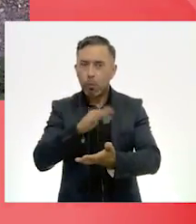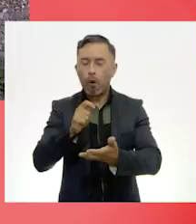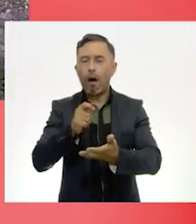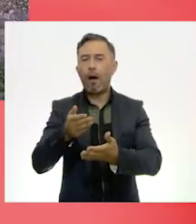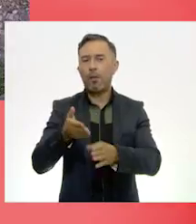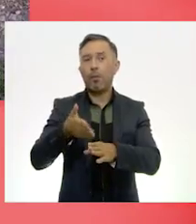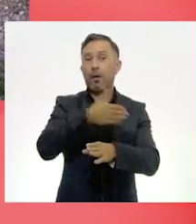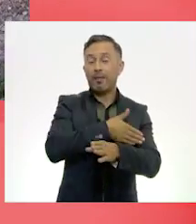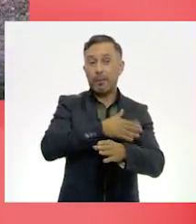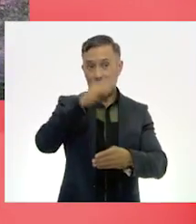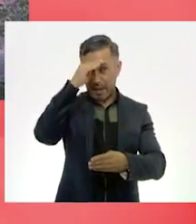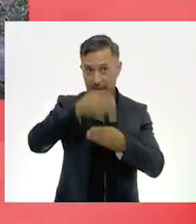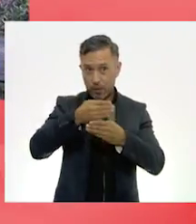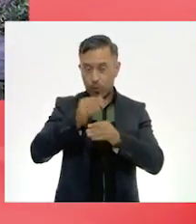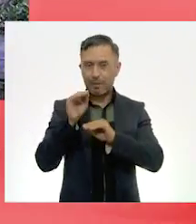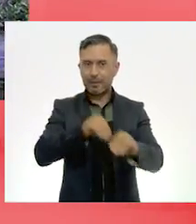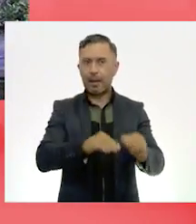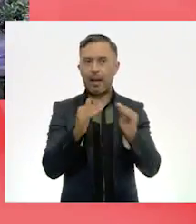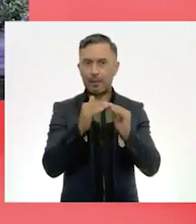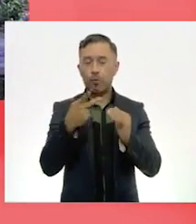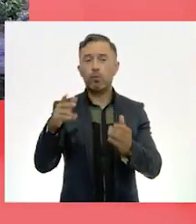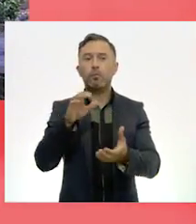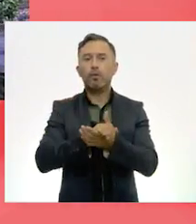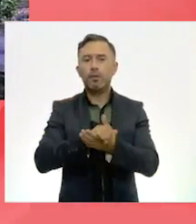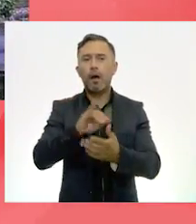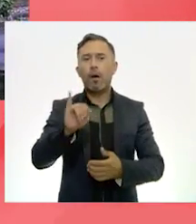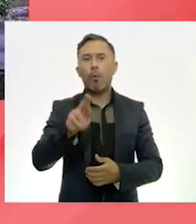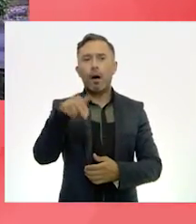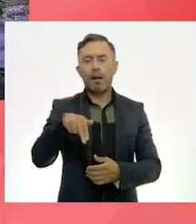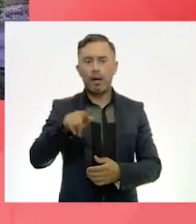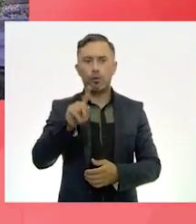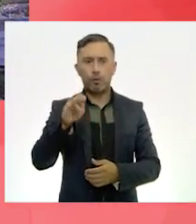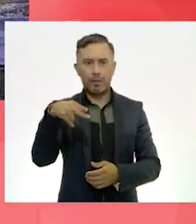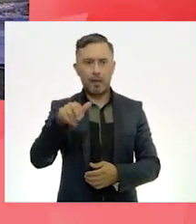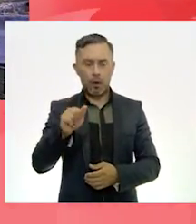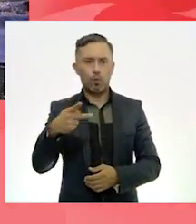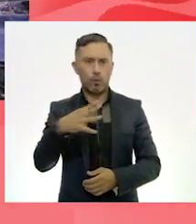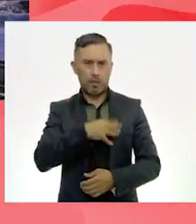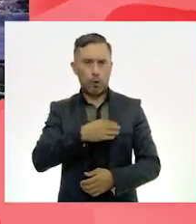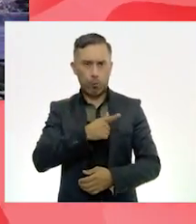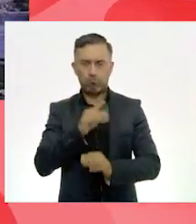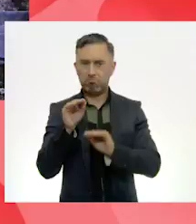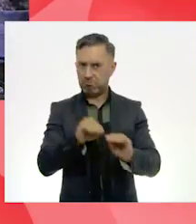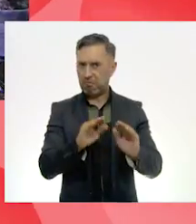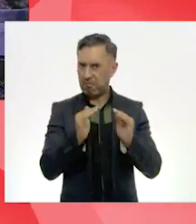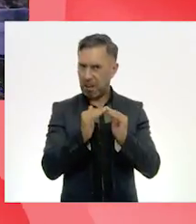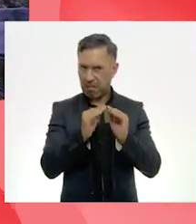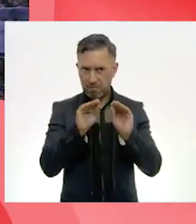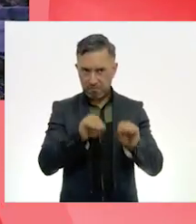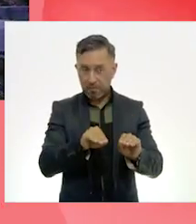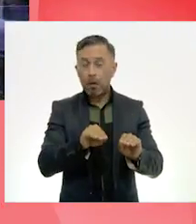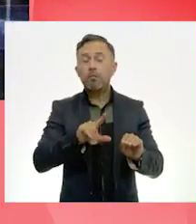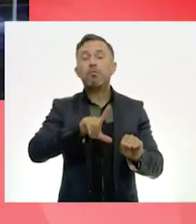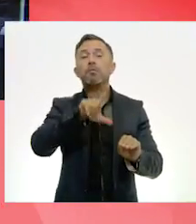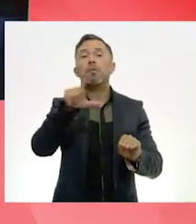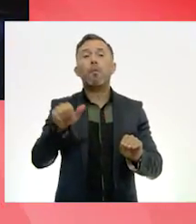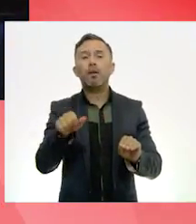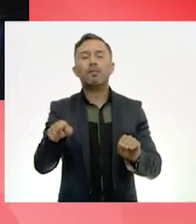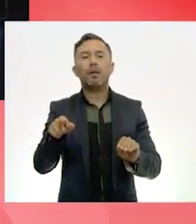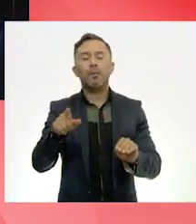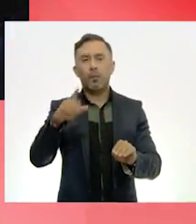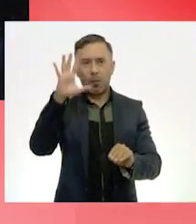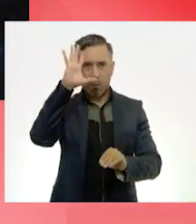Cortés, su esposa Juana Zúñiga y buena parte de sus hijos. Luego se transformó en la cárcel donde José María Morelos y